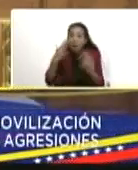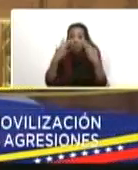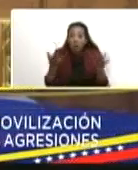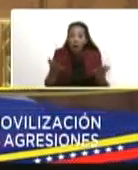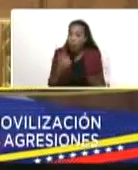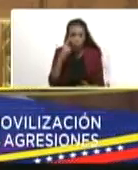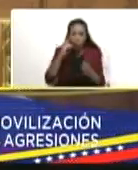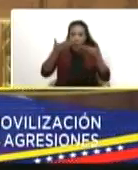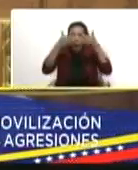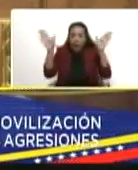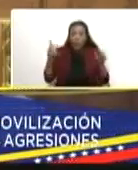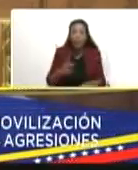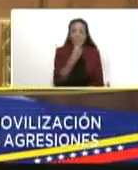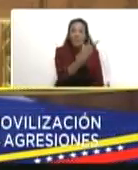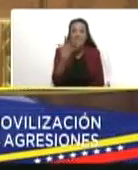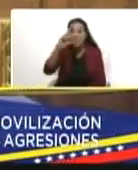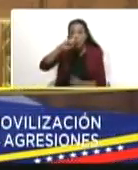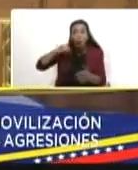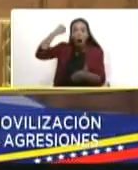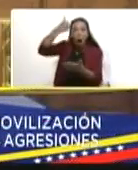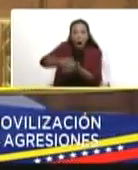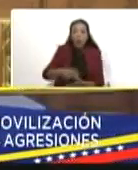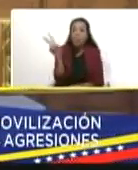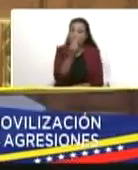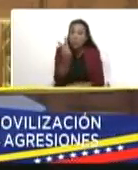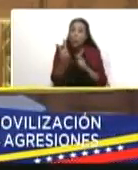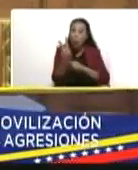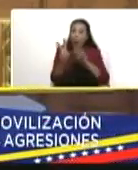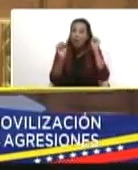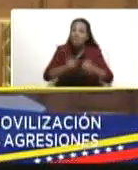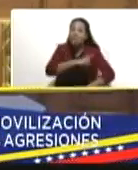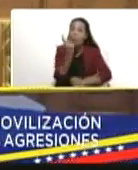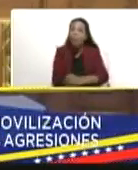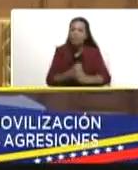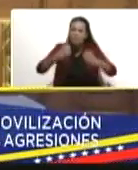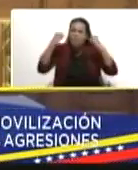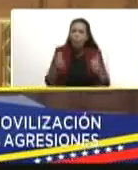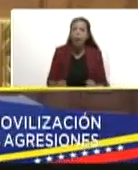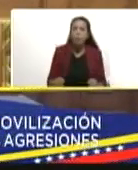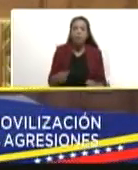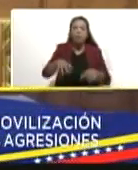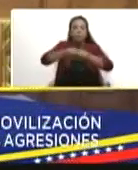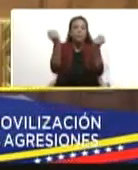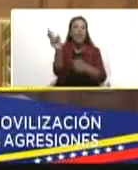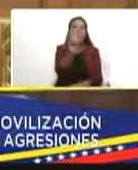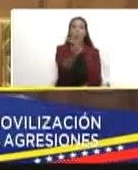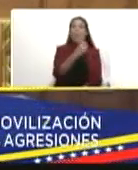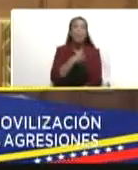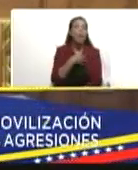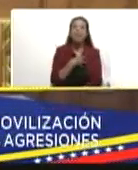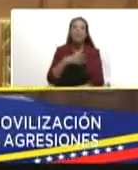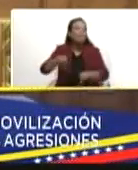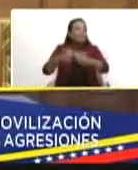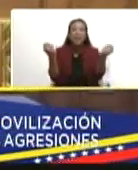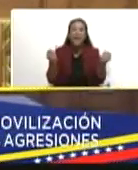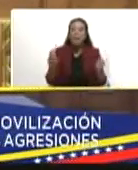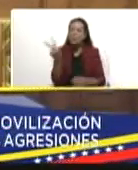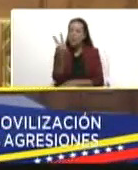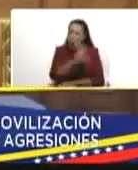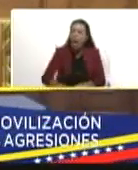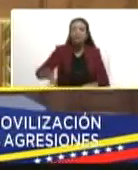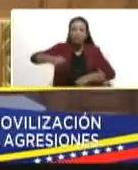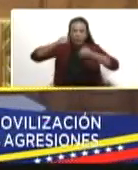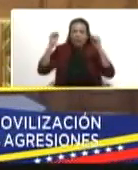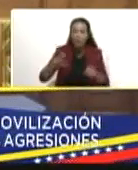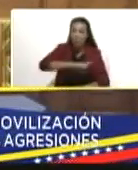no quieren aceptar que en 25 años Venezuela se hizo inquebrantable indestructible